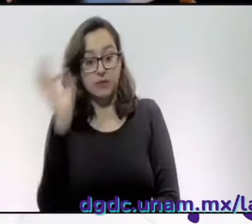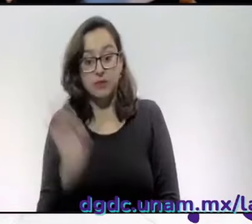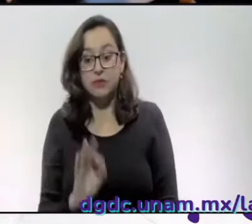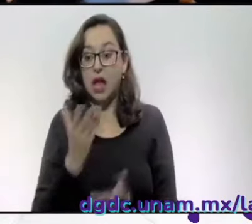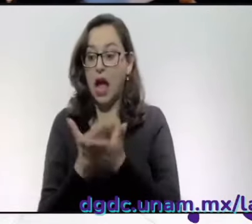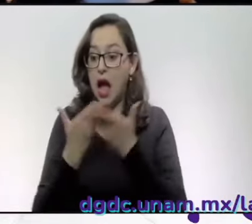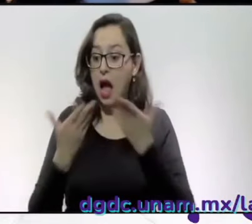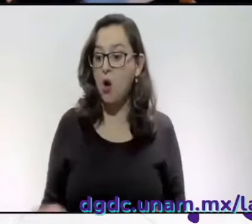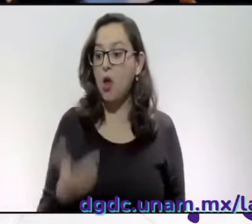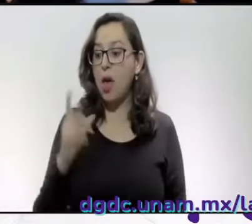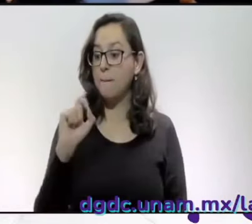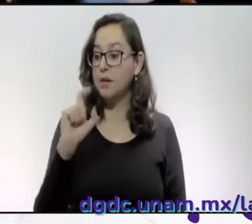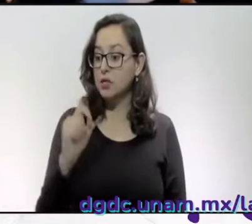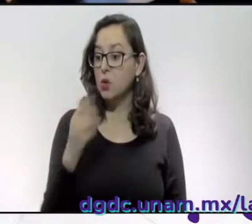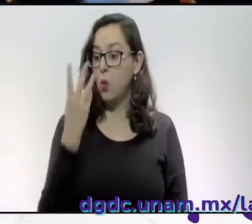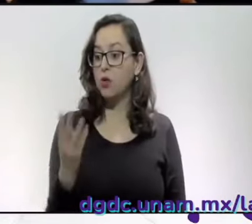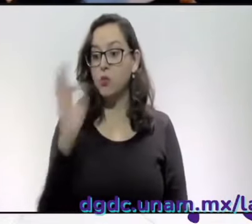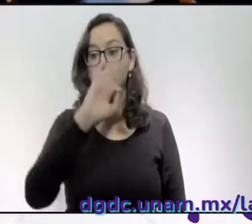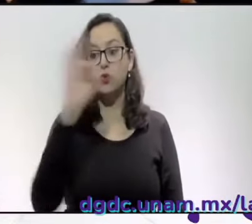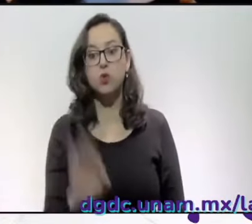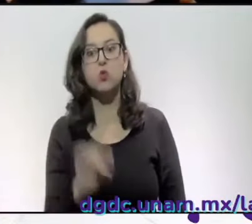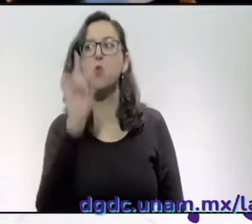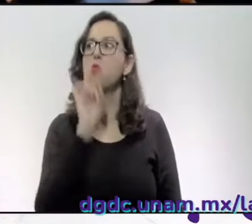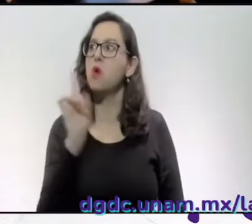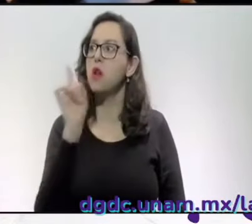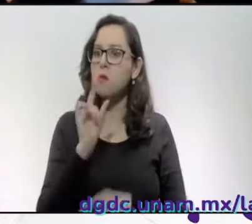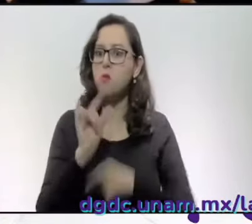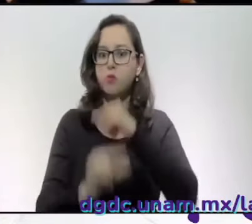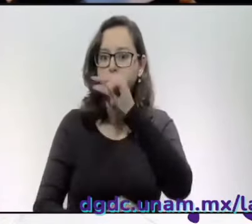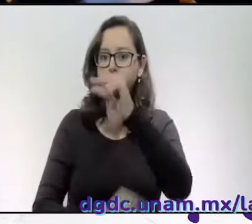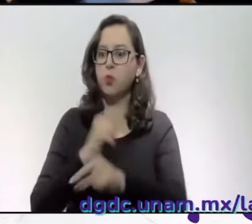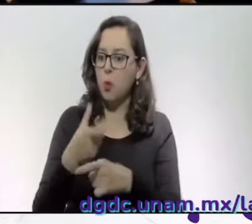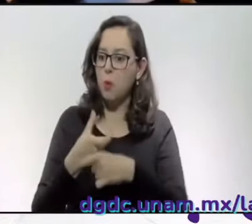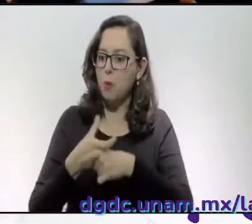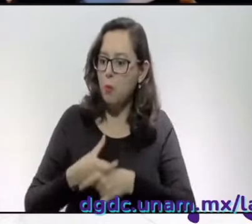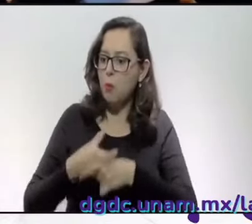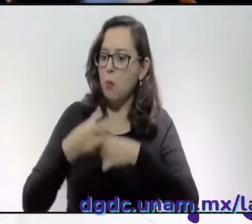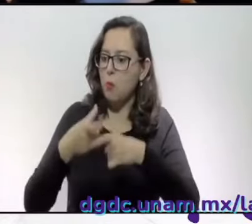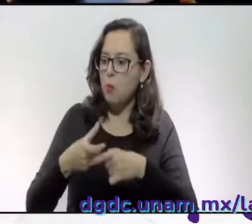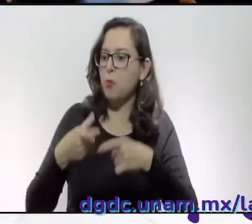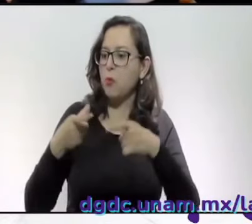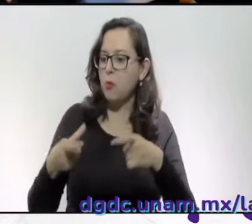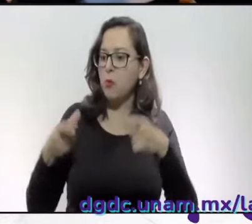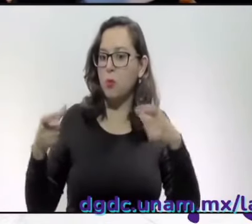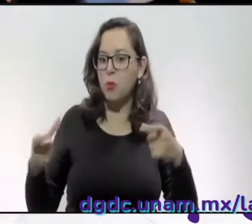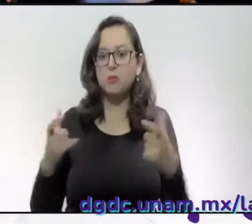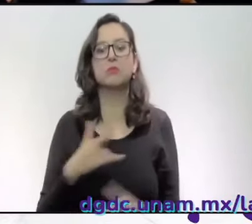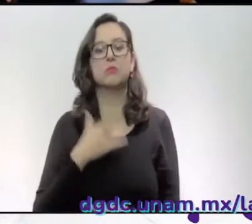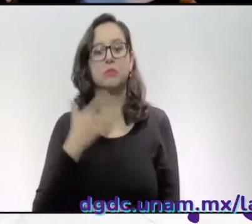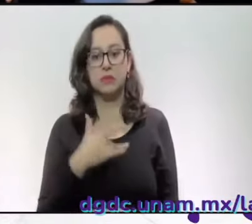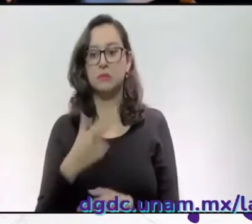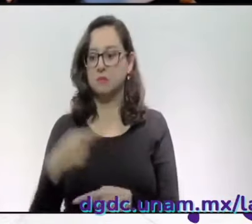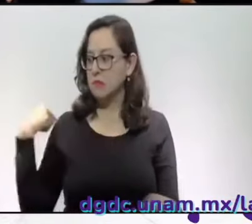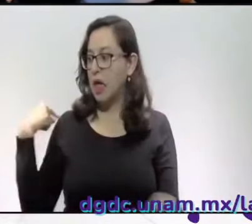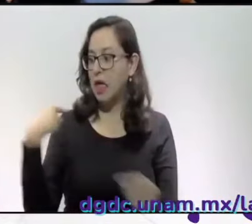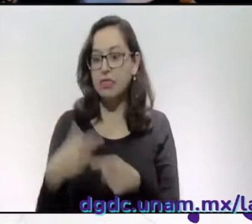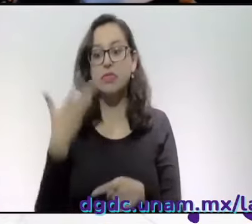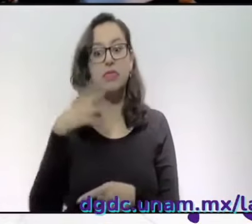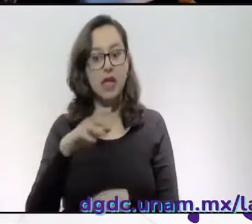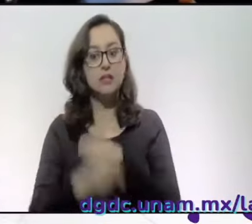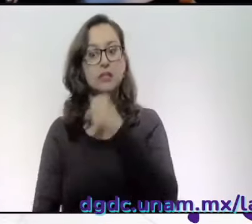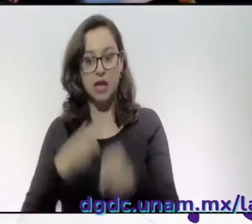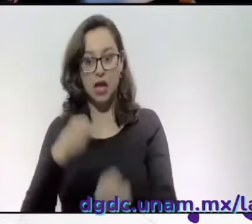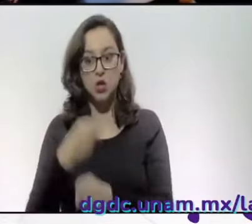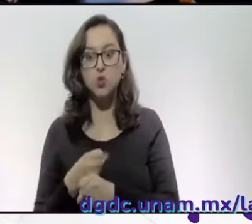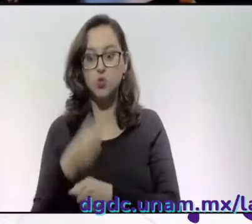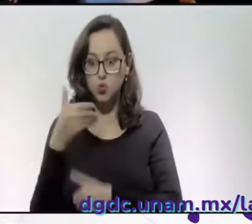24% de mujeres. Bueno, oye, pues ha habido un efecto claro en 10 años. Duplicar me